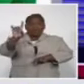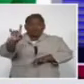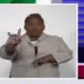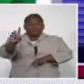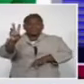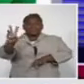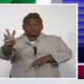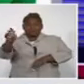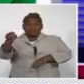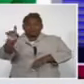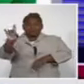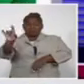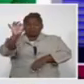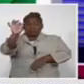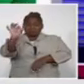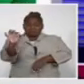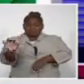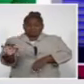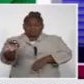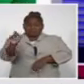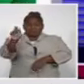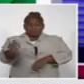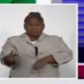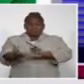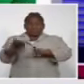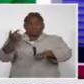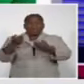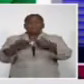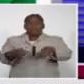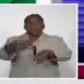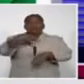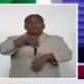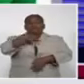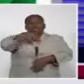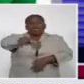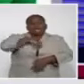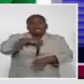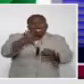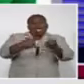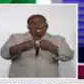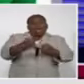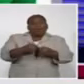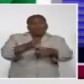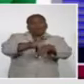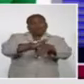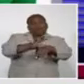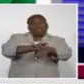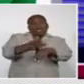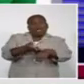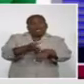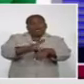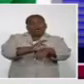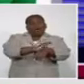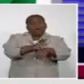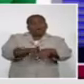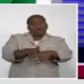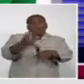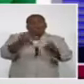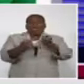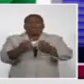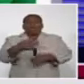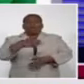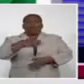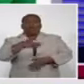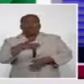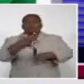que algunas han quedado con algunas secuelas de las mismas. En terapia intensiva, en